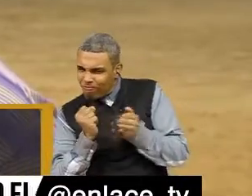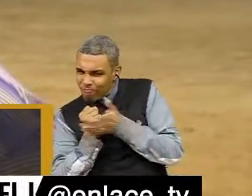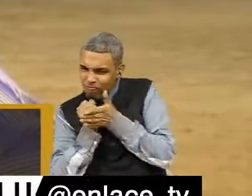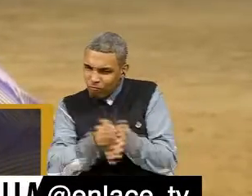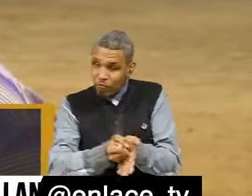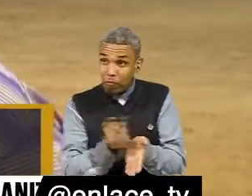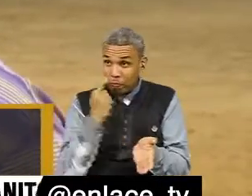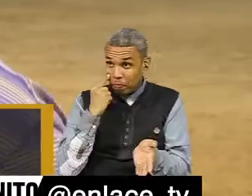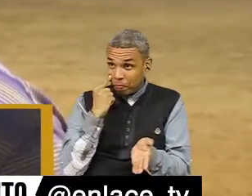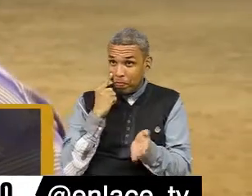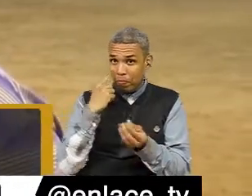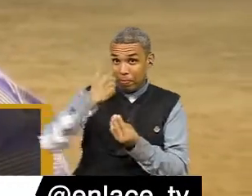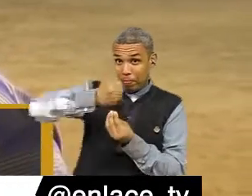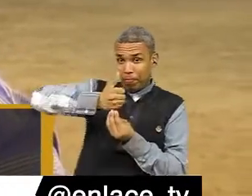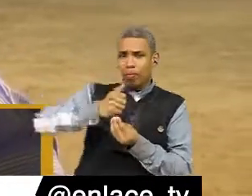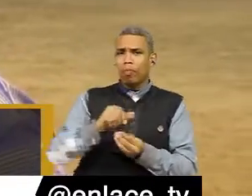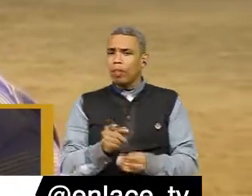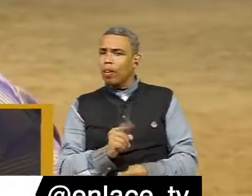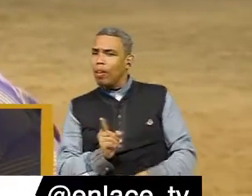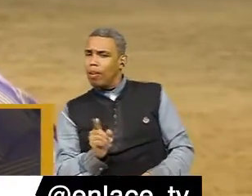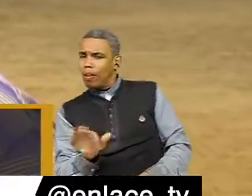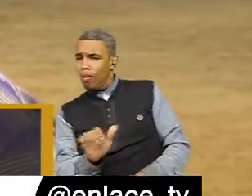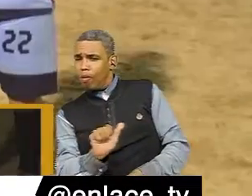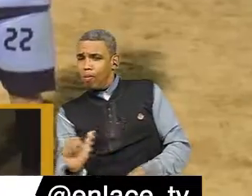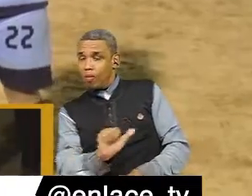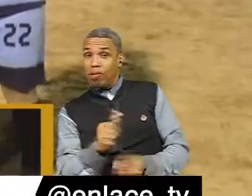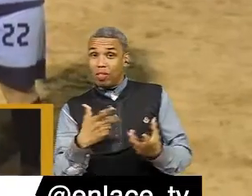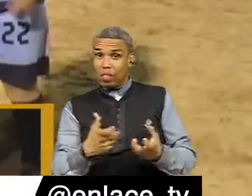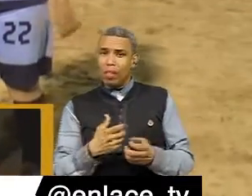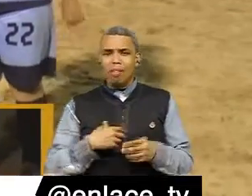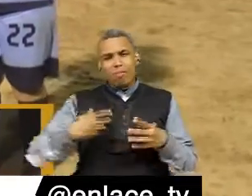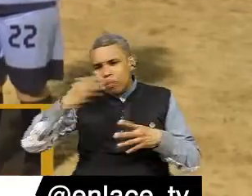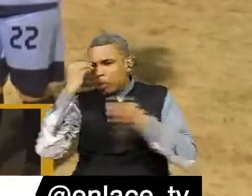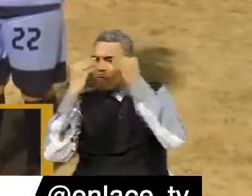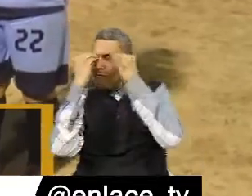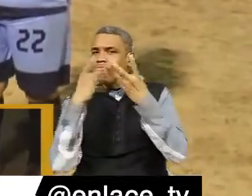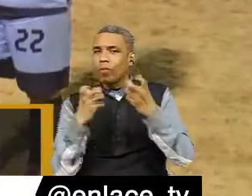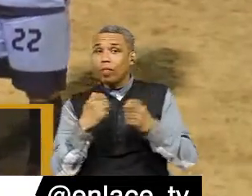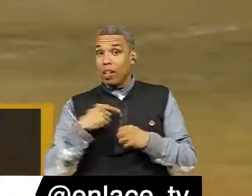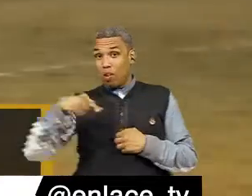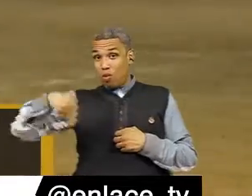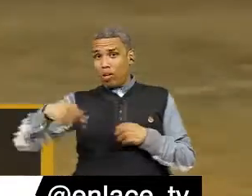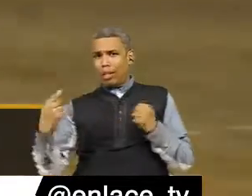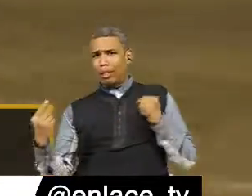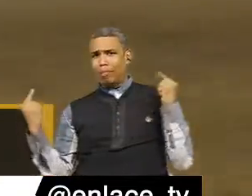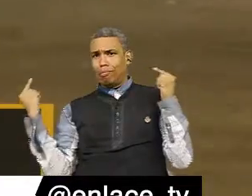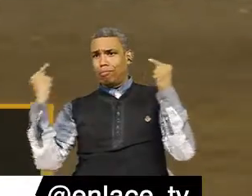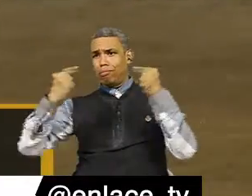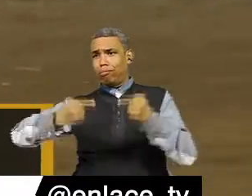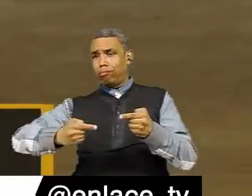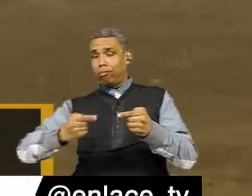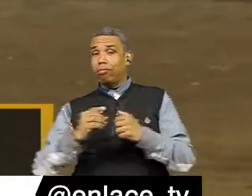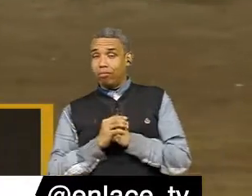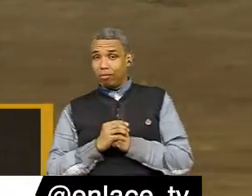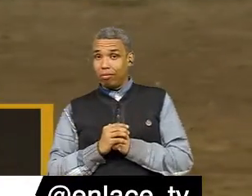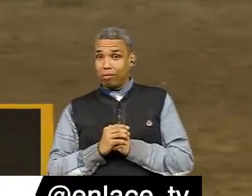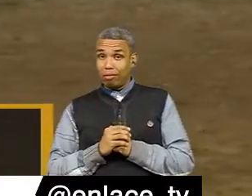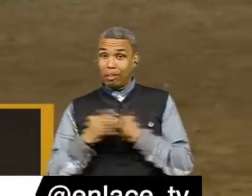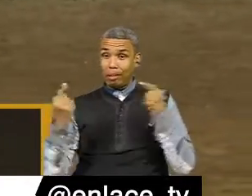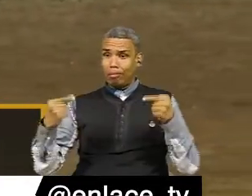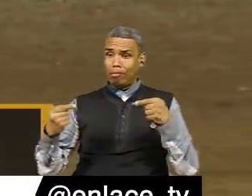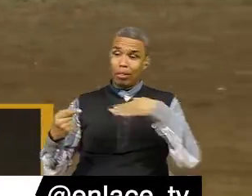son muchachas que tienen mucho entusiasmo de jugar, estamos aprendiendo, como vemos en el partido de hoy, es un partido contra uno de los mejores equipos, lo más importante es que no estamos